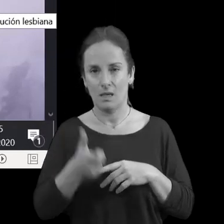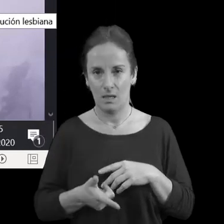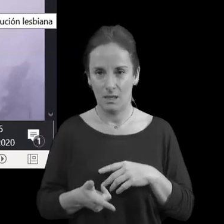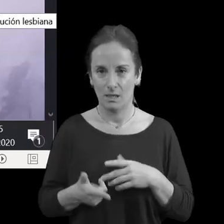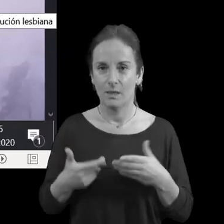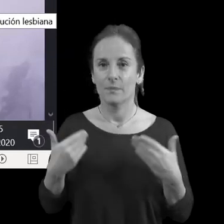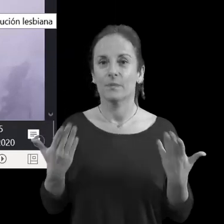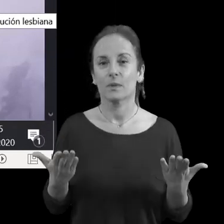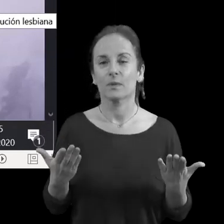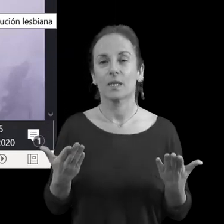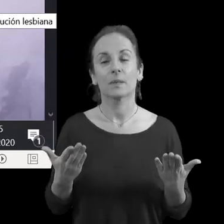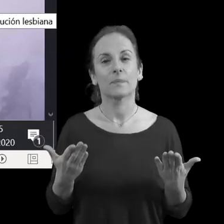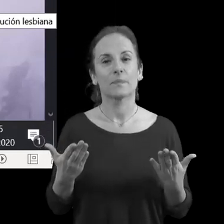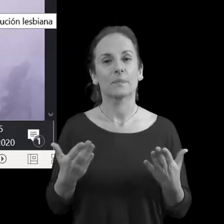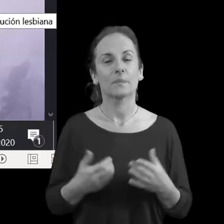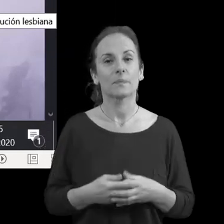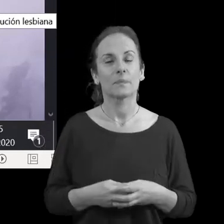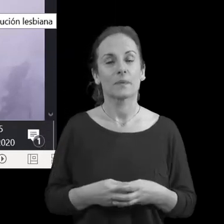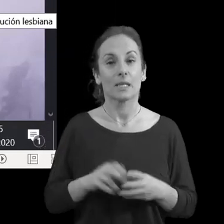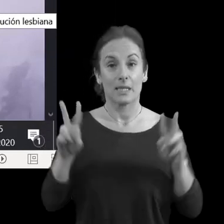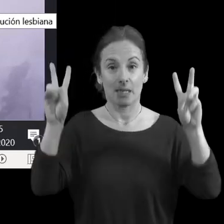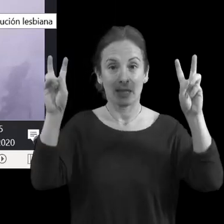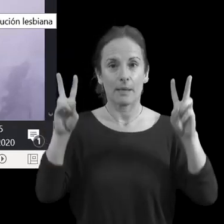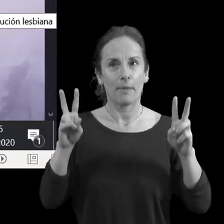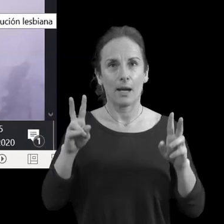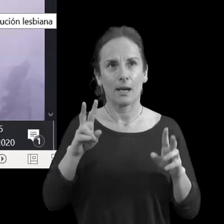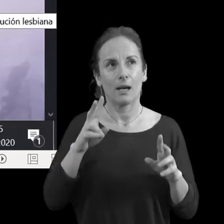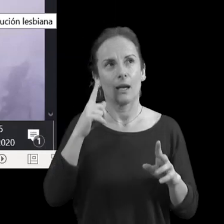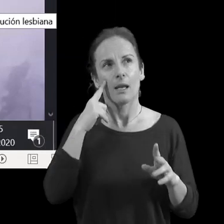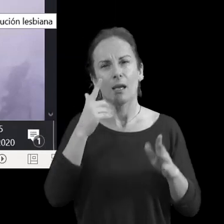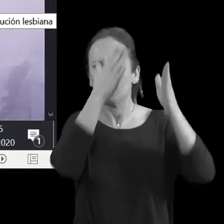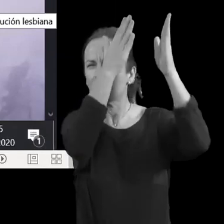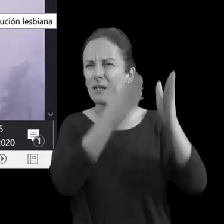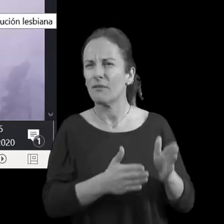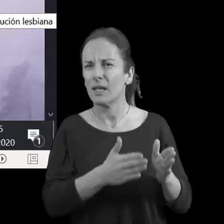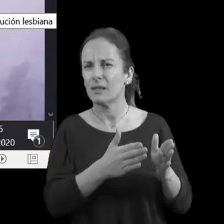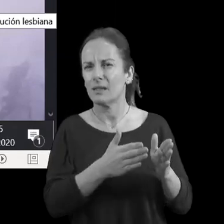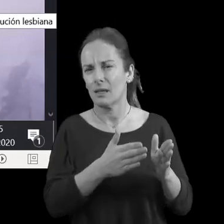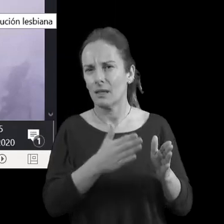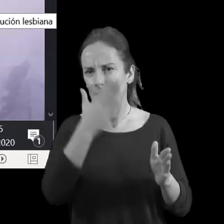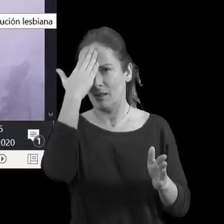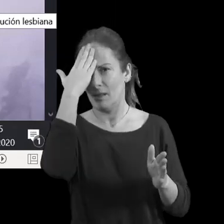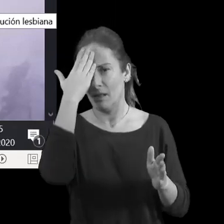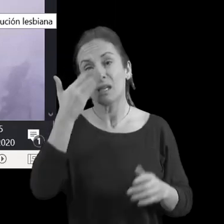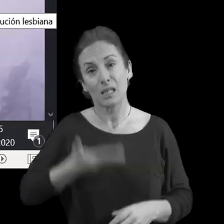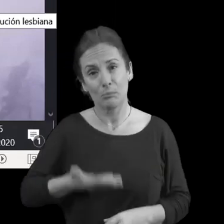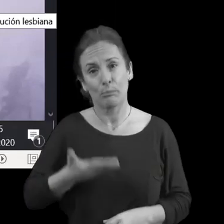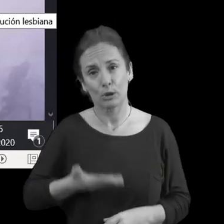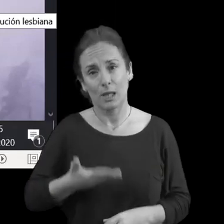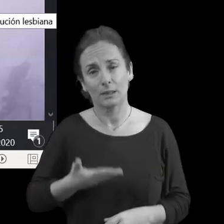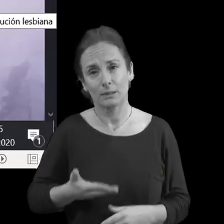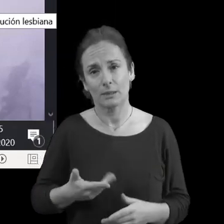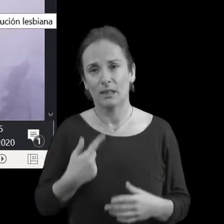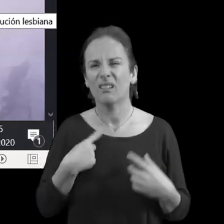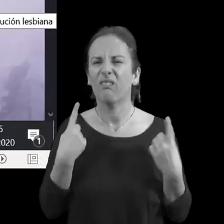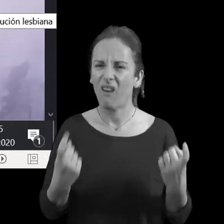más jóvenes y no solo las más jóvenes, ¿no? Porque creo que la cuestión de los referentes es verdad que es importante, ¿no? Siguen faltando esos referentes,